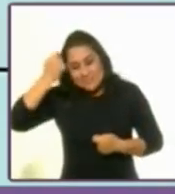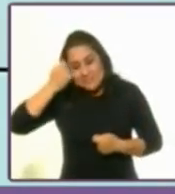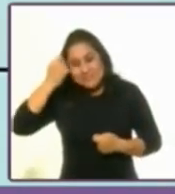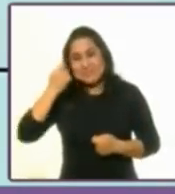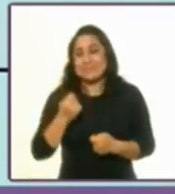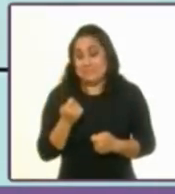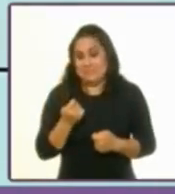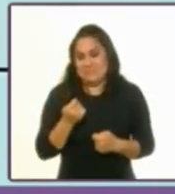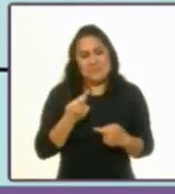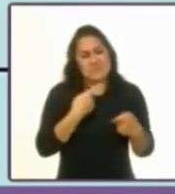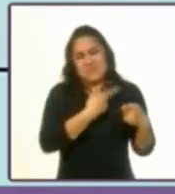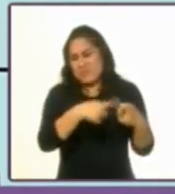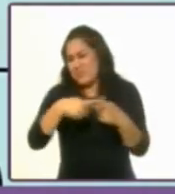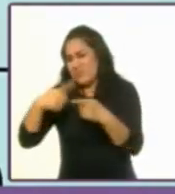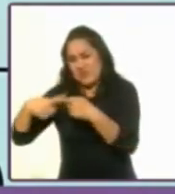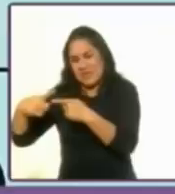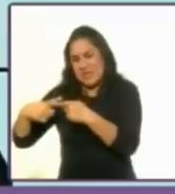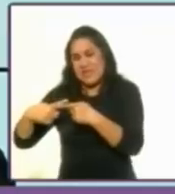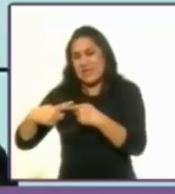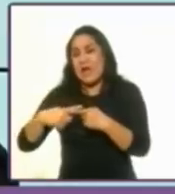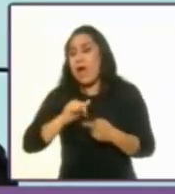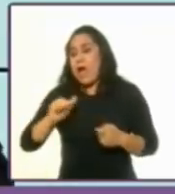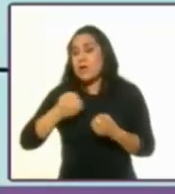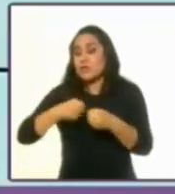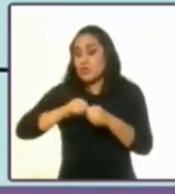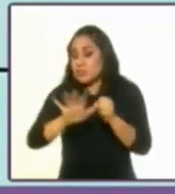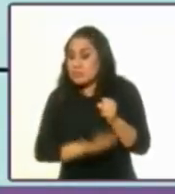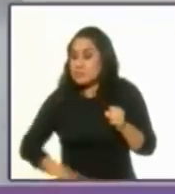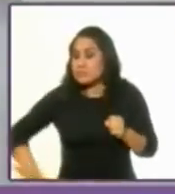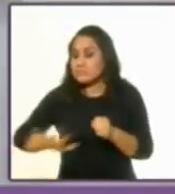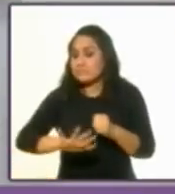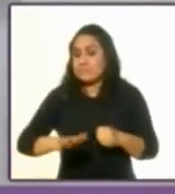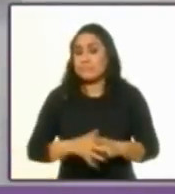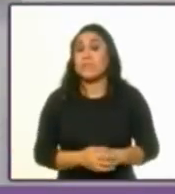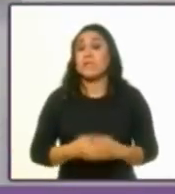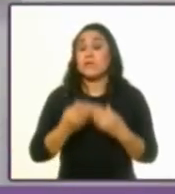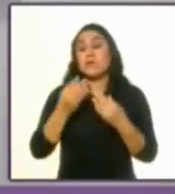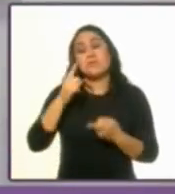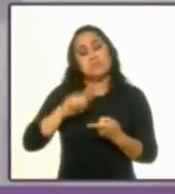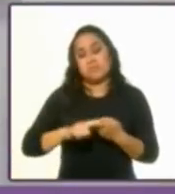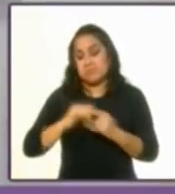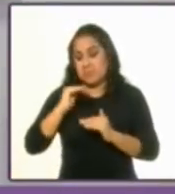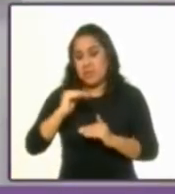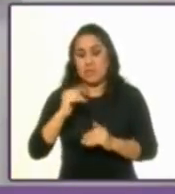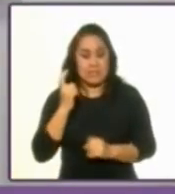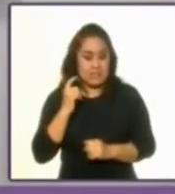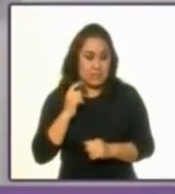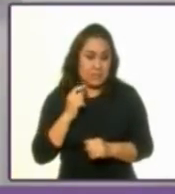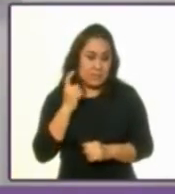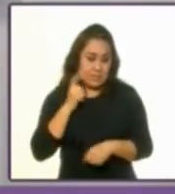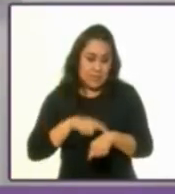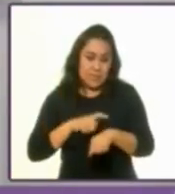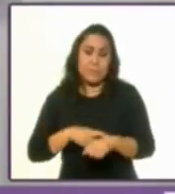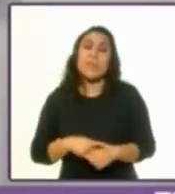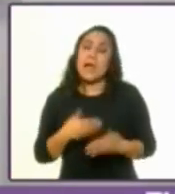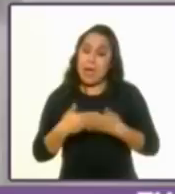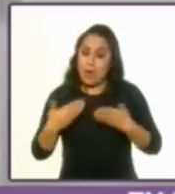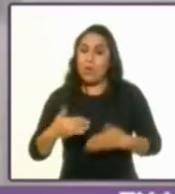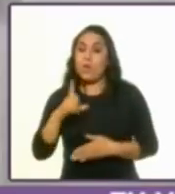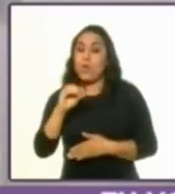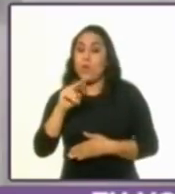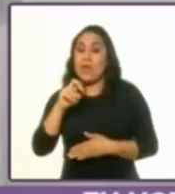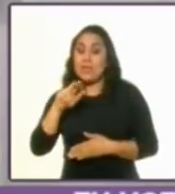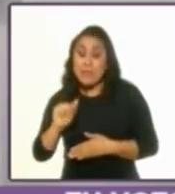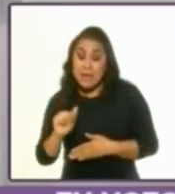y para muchas otras tareas de carácter social muchas gracias ahora sigue